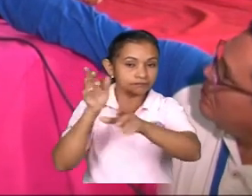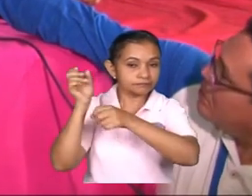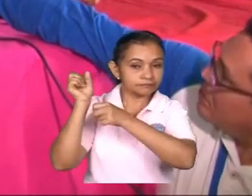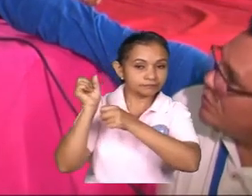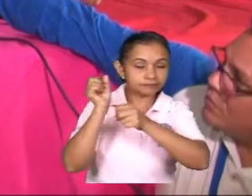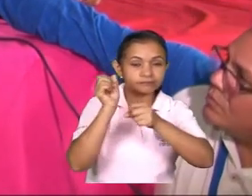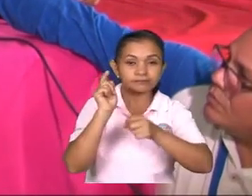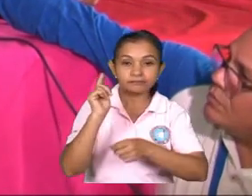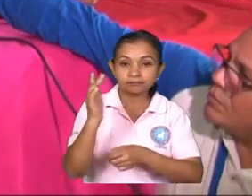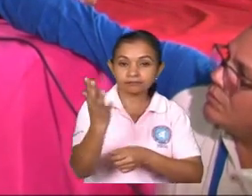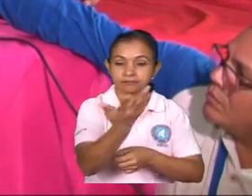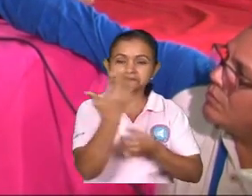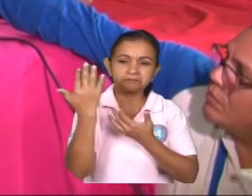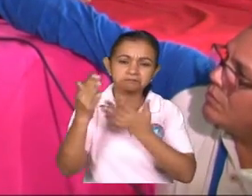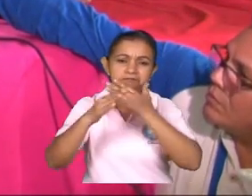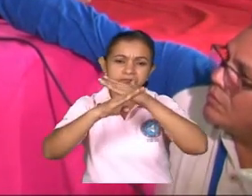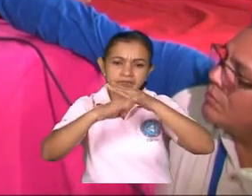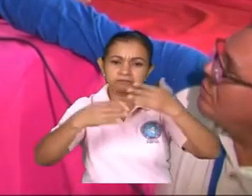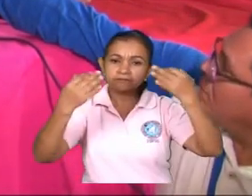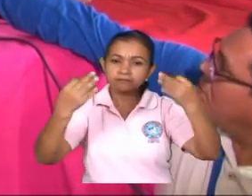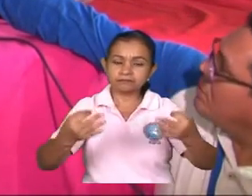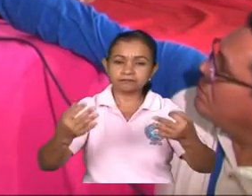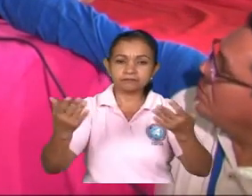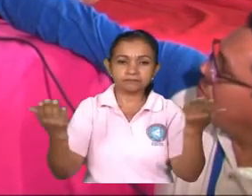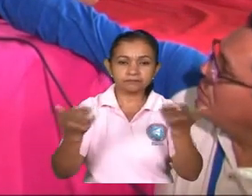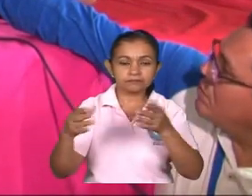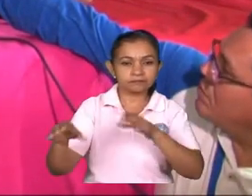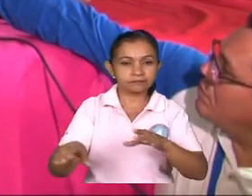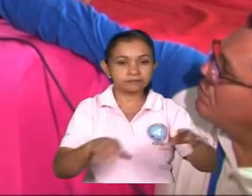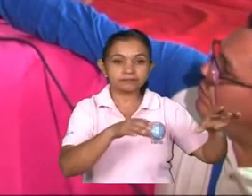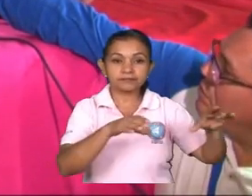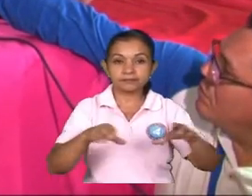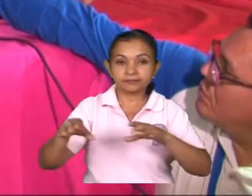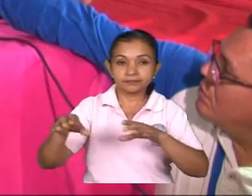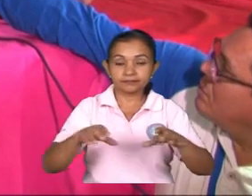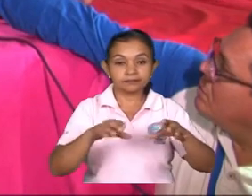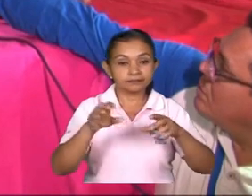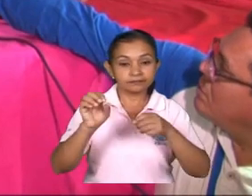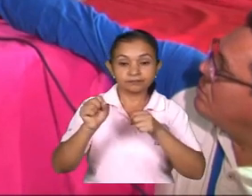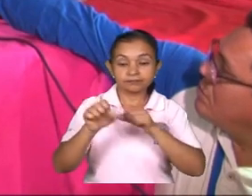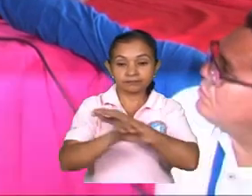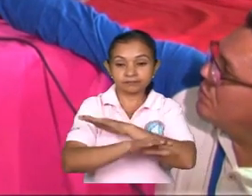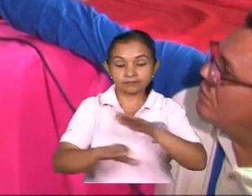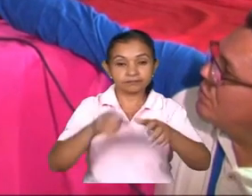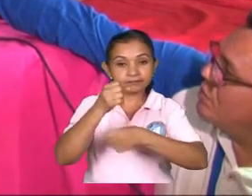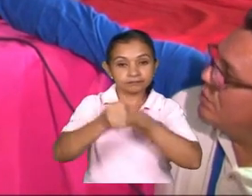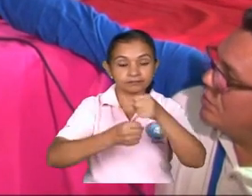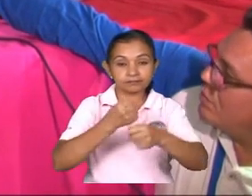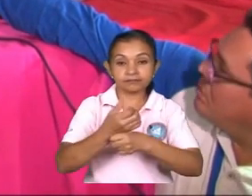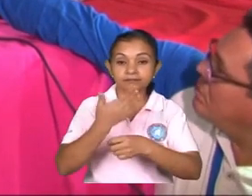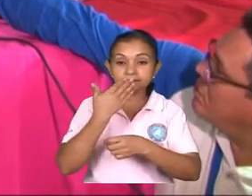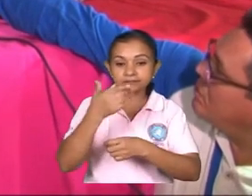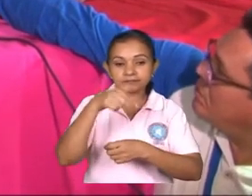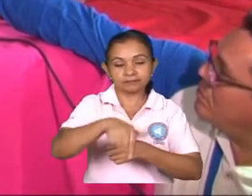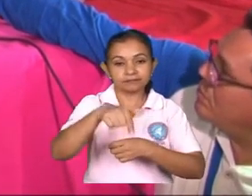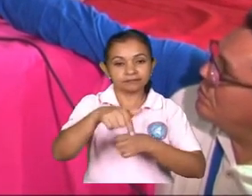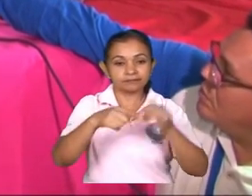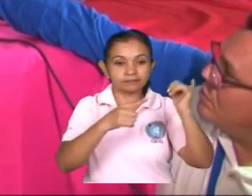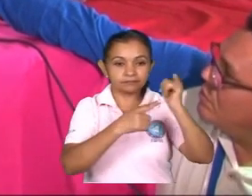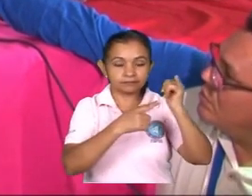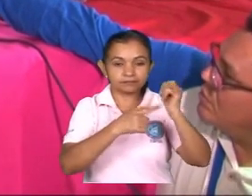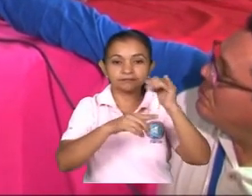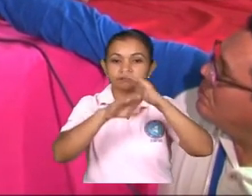esté tranquilo, como se han venido realizando las actividades del fin de año, que fueron un éxito en nuestro municipio, en